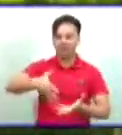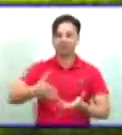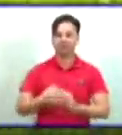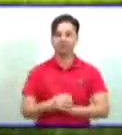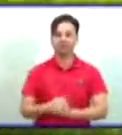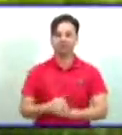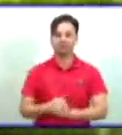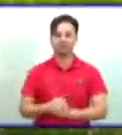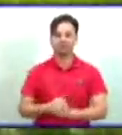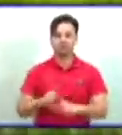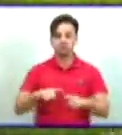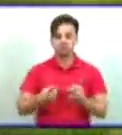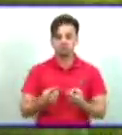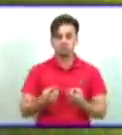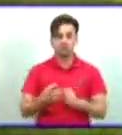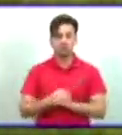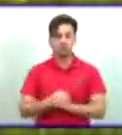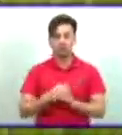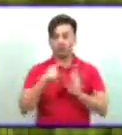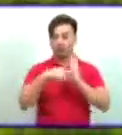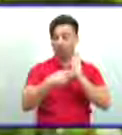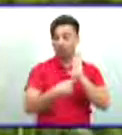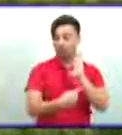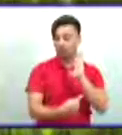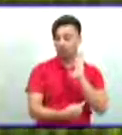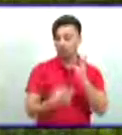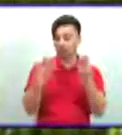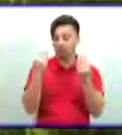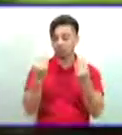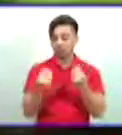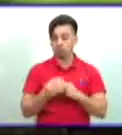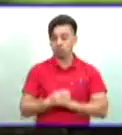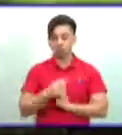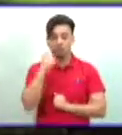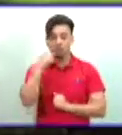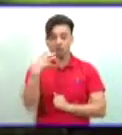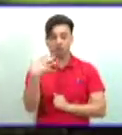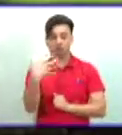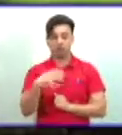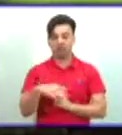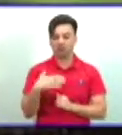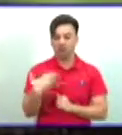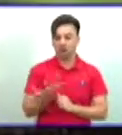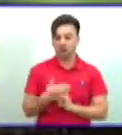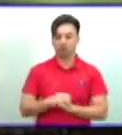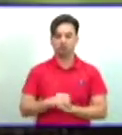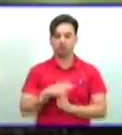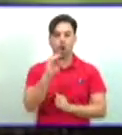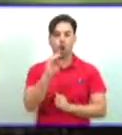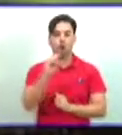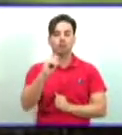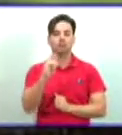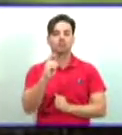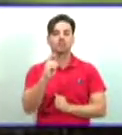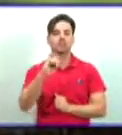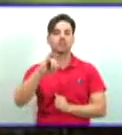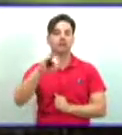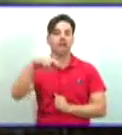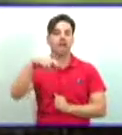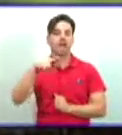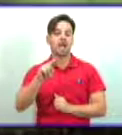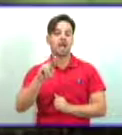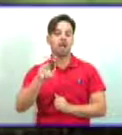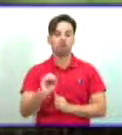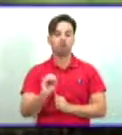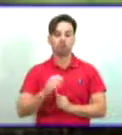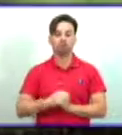muchos los gases que la componen y entre los más importantes tenemos el oxígeno, usado por plantas, animales